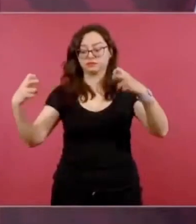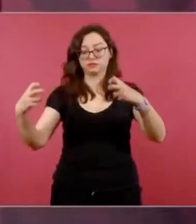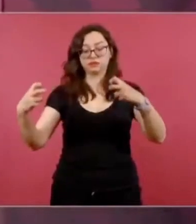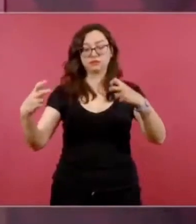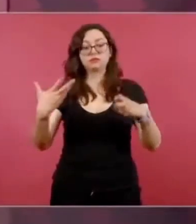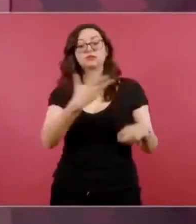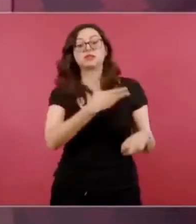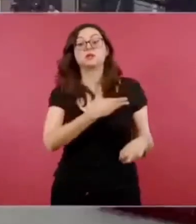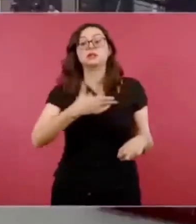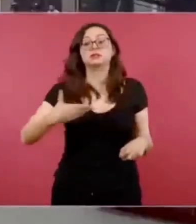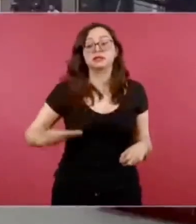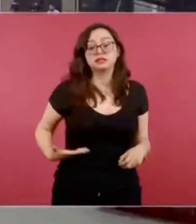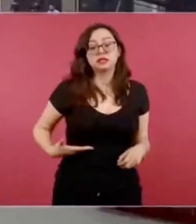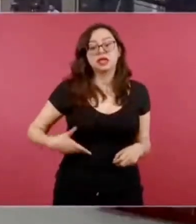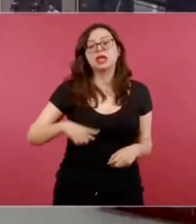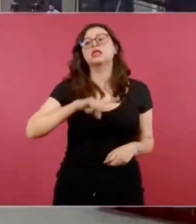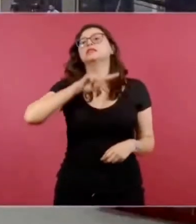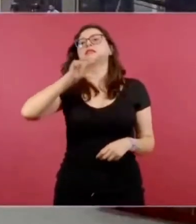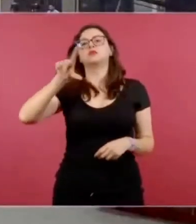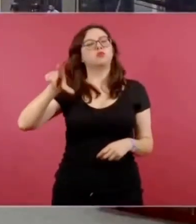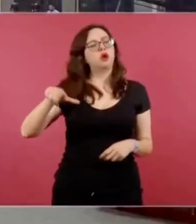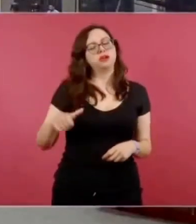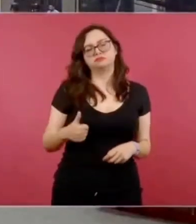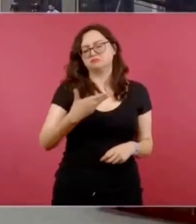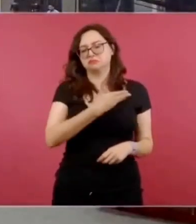en el cajón de su escritorio